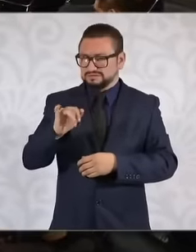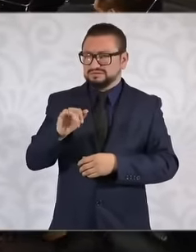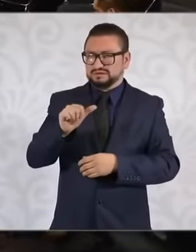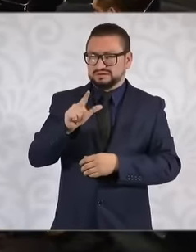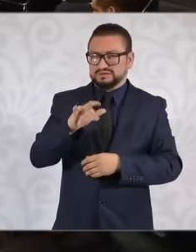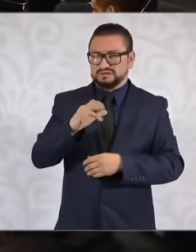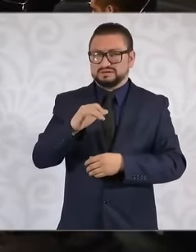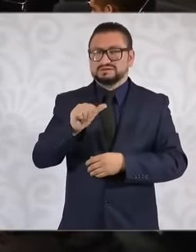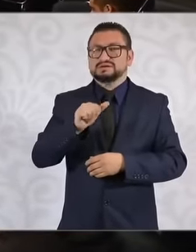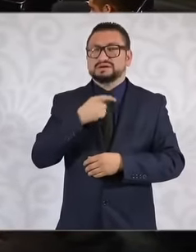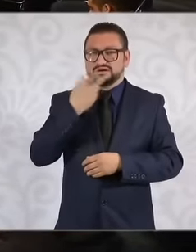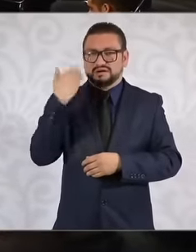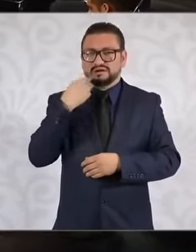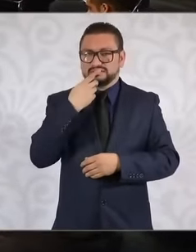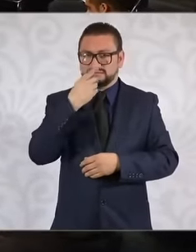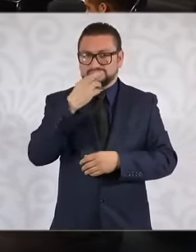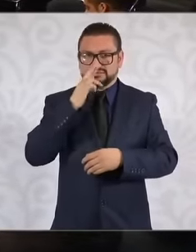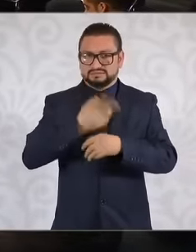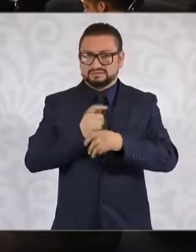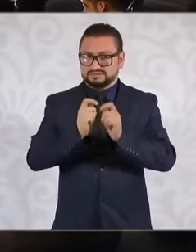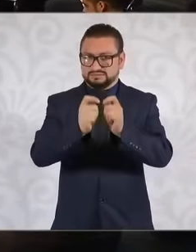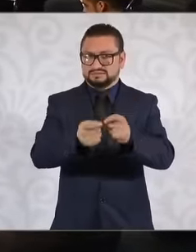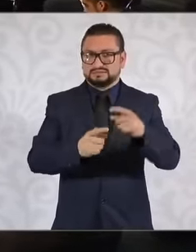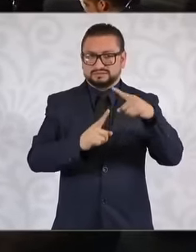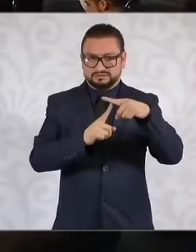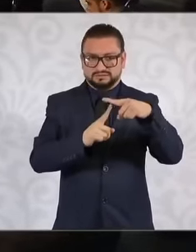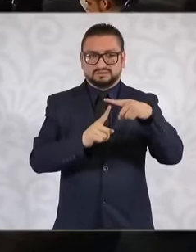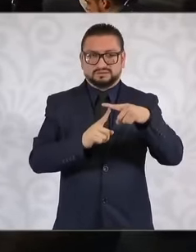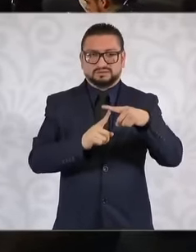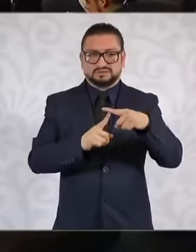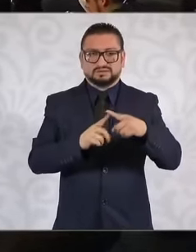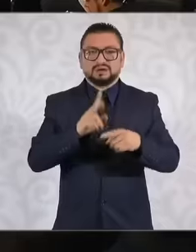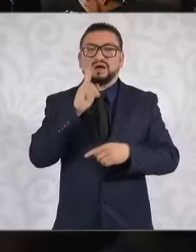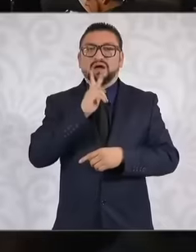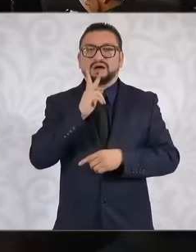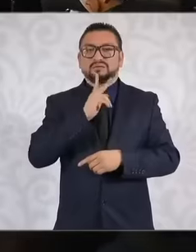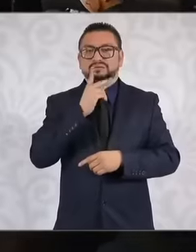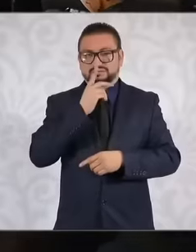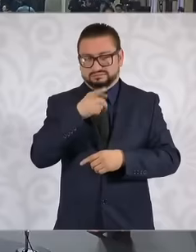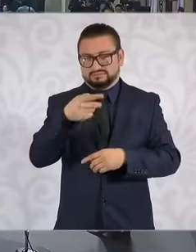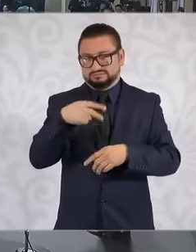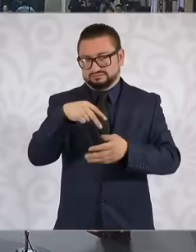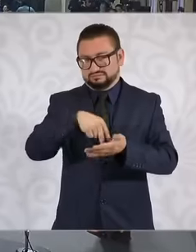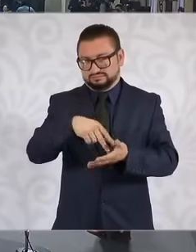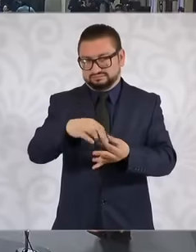Alicia, le di una tarea, ahorita a ver si comentas.